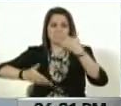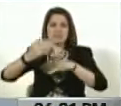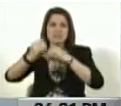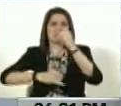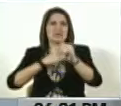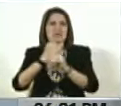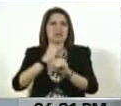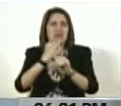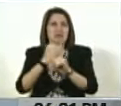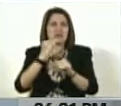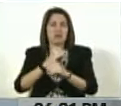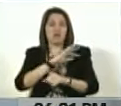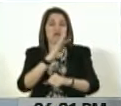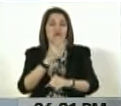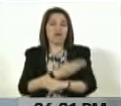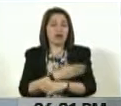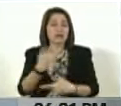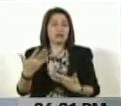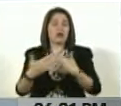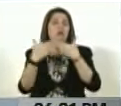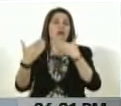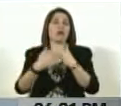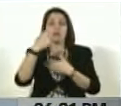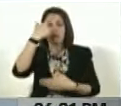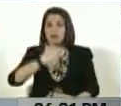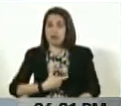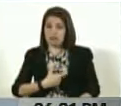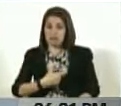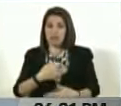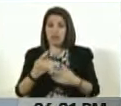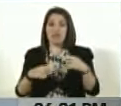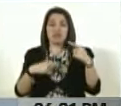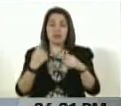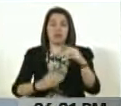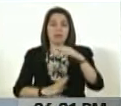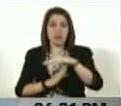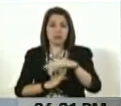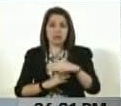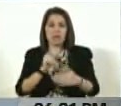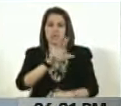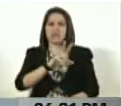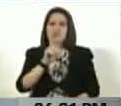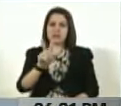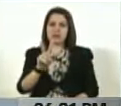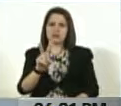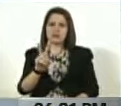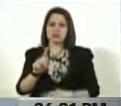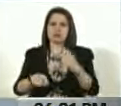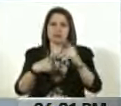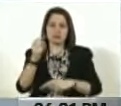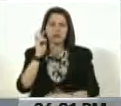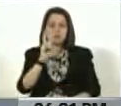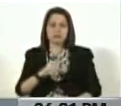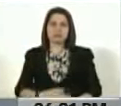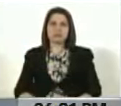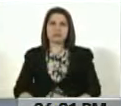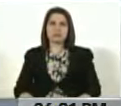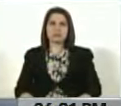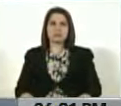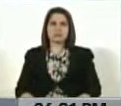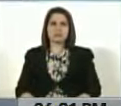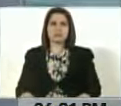tu persona, muy fuerte. Vamos a estar hablando de eso. Momento de realizar una pausa en su programa en 3 y 2. No se aparte.